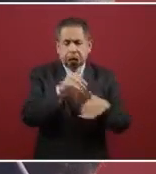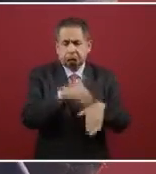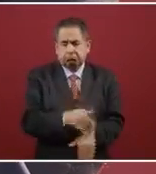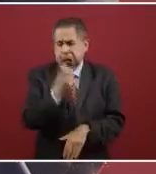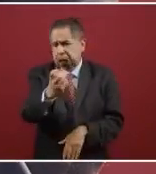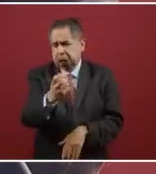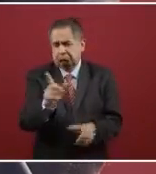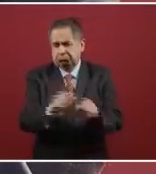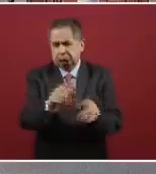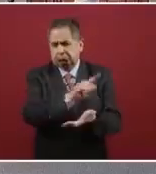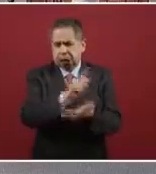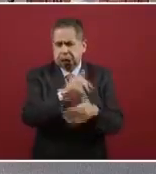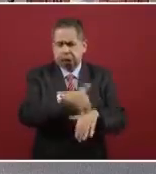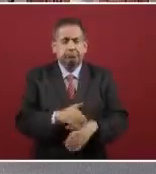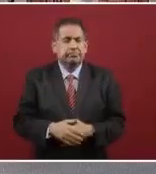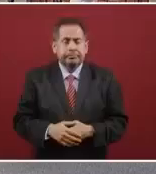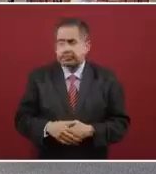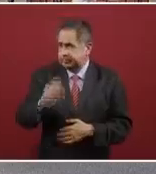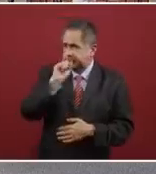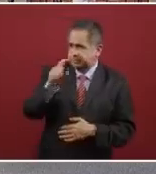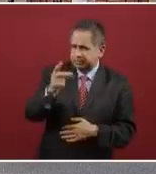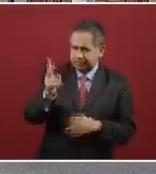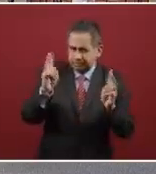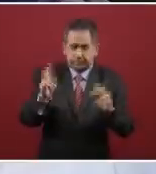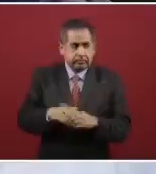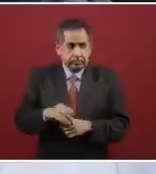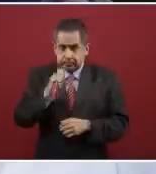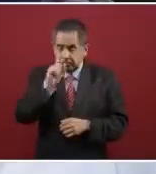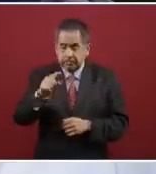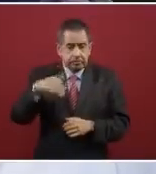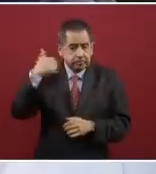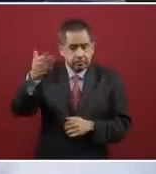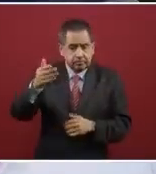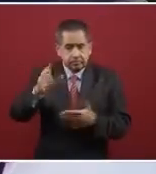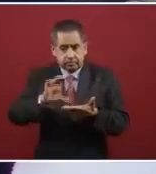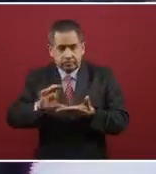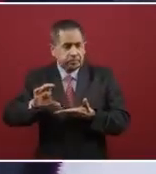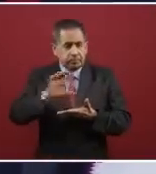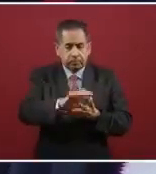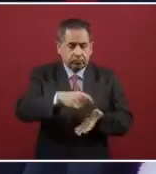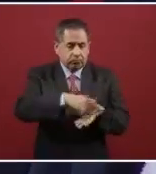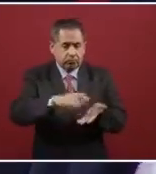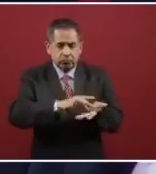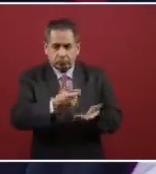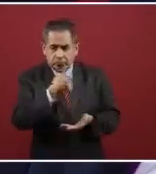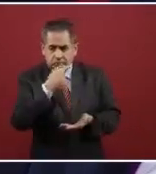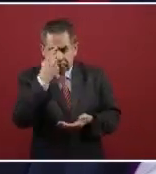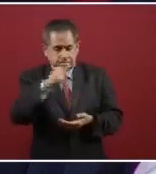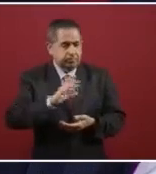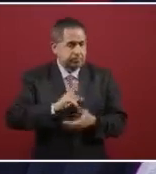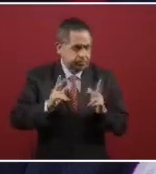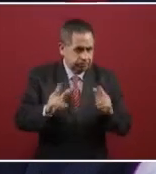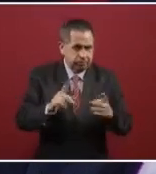Eso es todo. Y en ese tema, ¿va a haber la misma inversión en la compra de medicamentos para